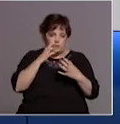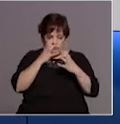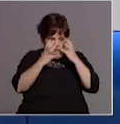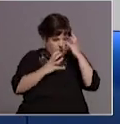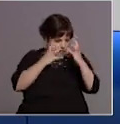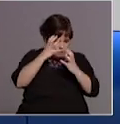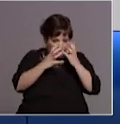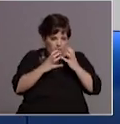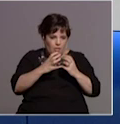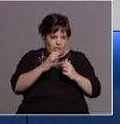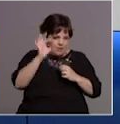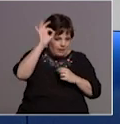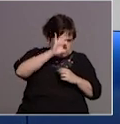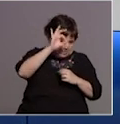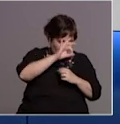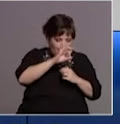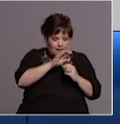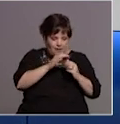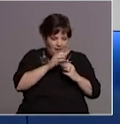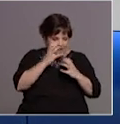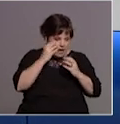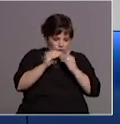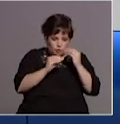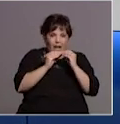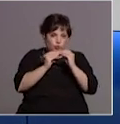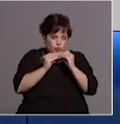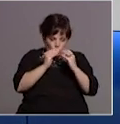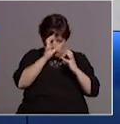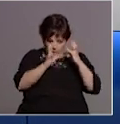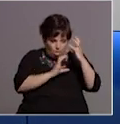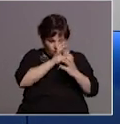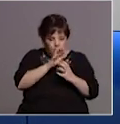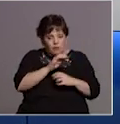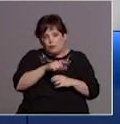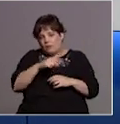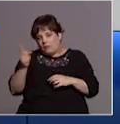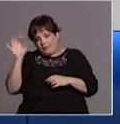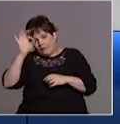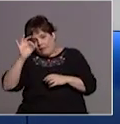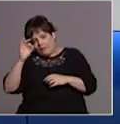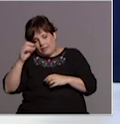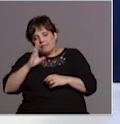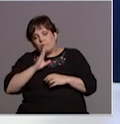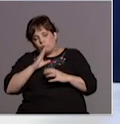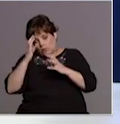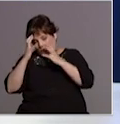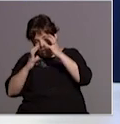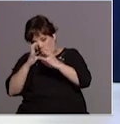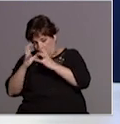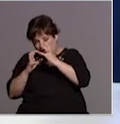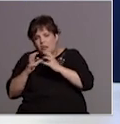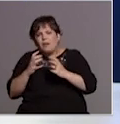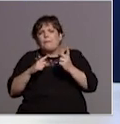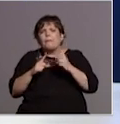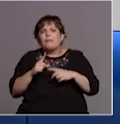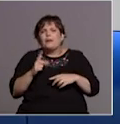describía que se dan en las dos naciones en los dos países quiero decir eeuu ya ni en reino unido tienen